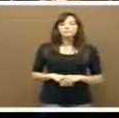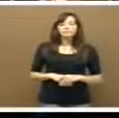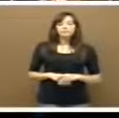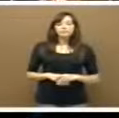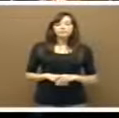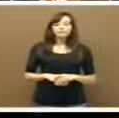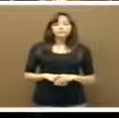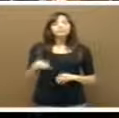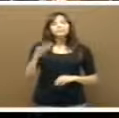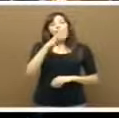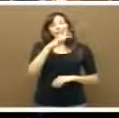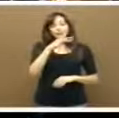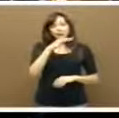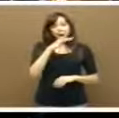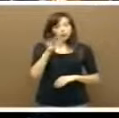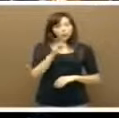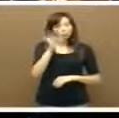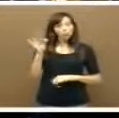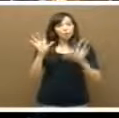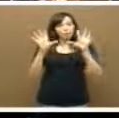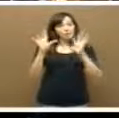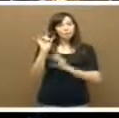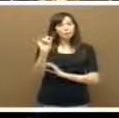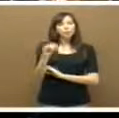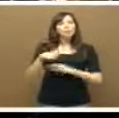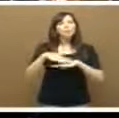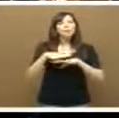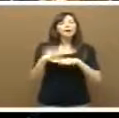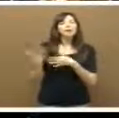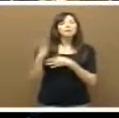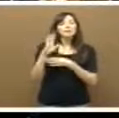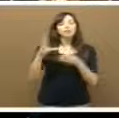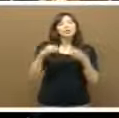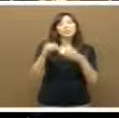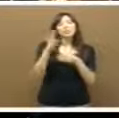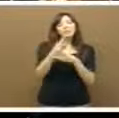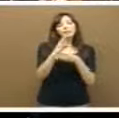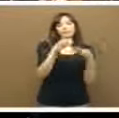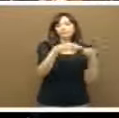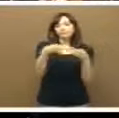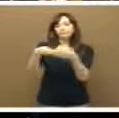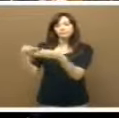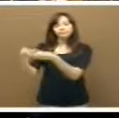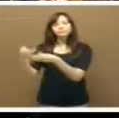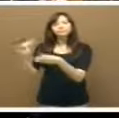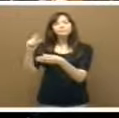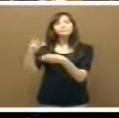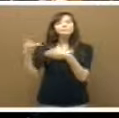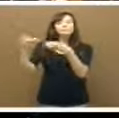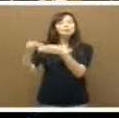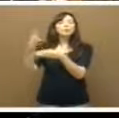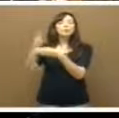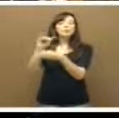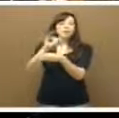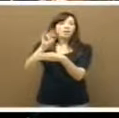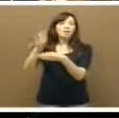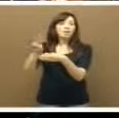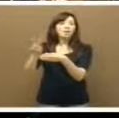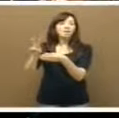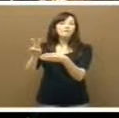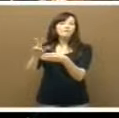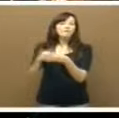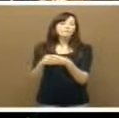A continuación, turno de diez minutos para los representantes de los grupos parlamentarios. Tiene la palabra por el grupo parlamentario Izquierda Unidad